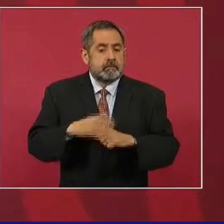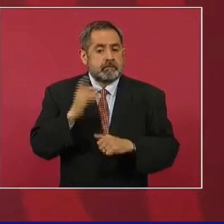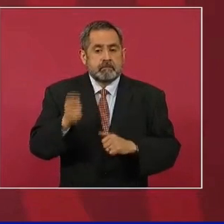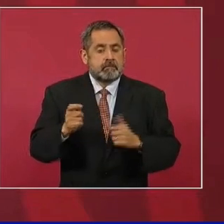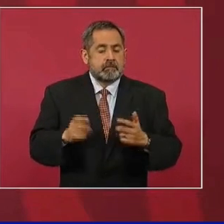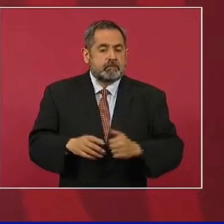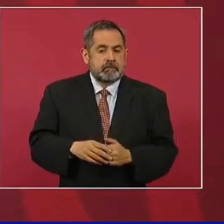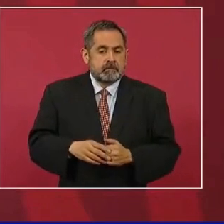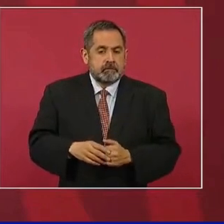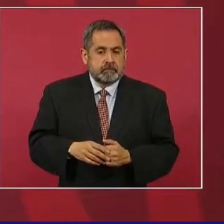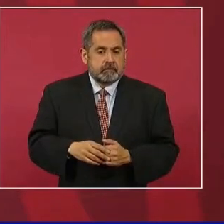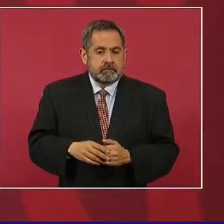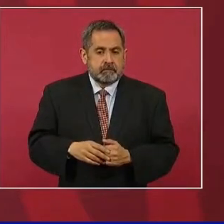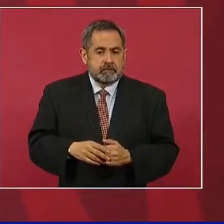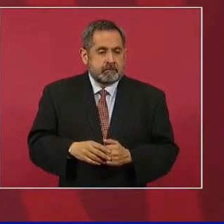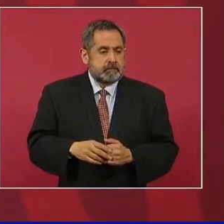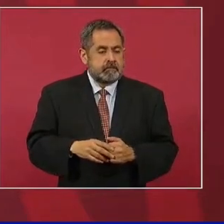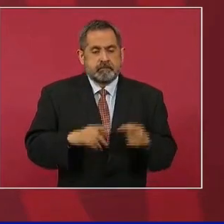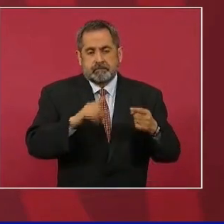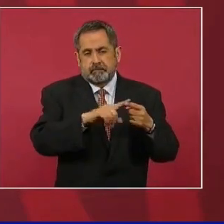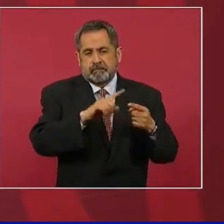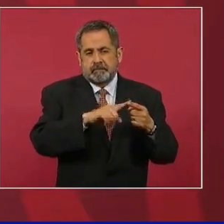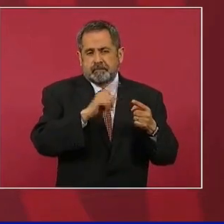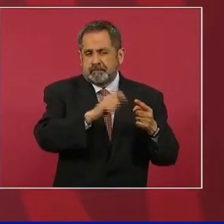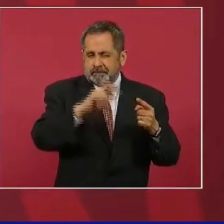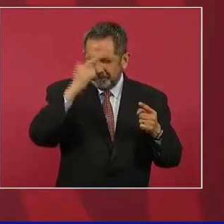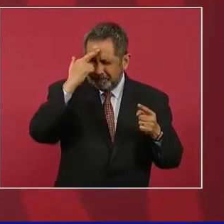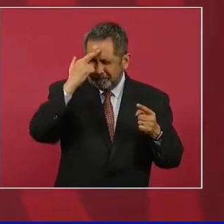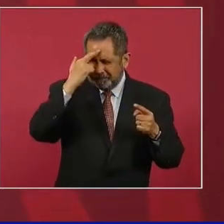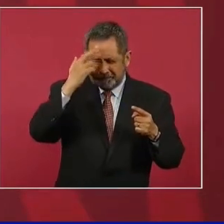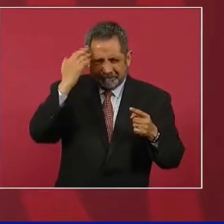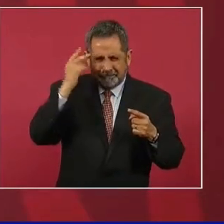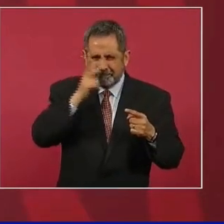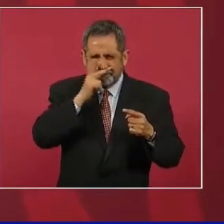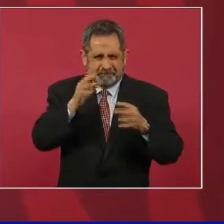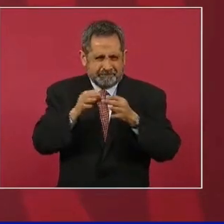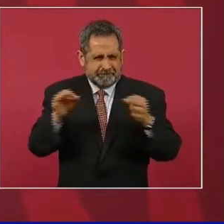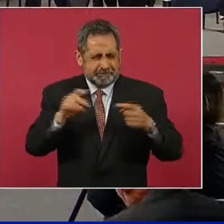Porque se aplicaba